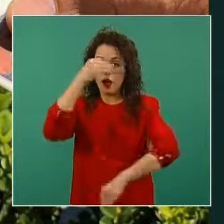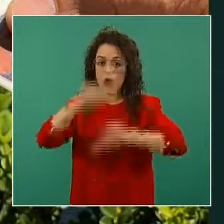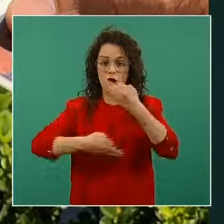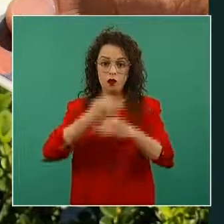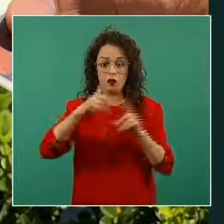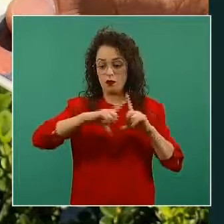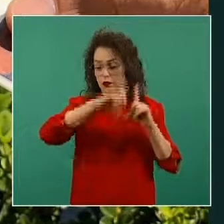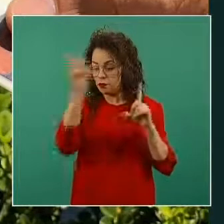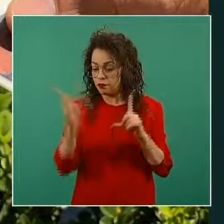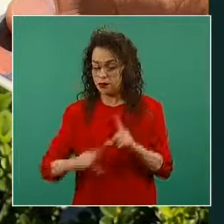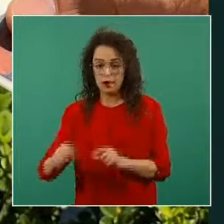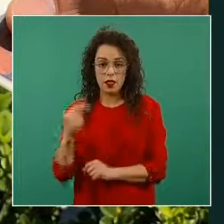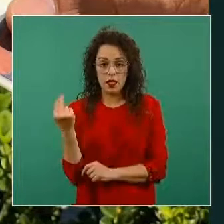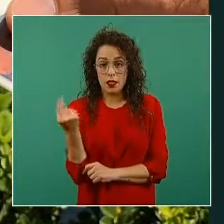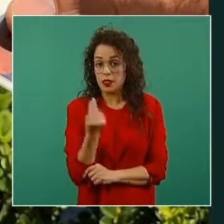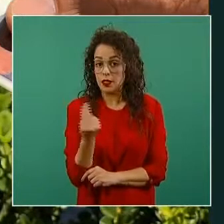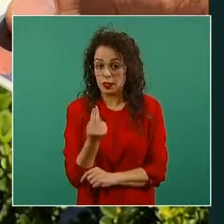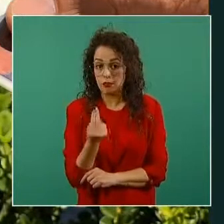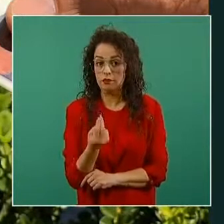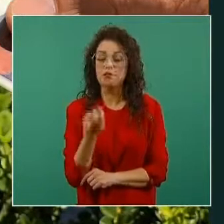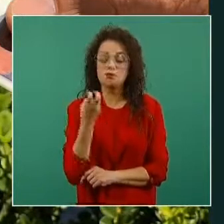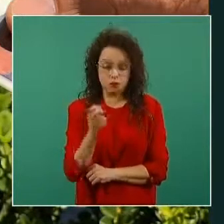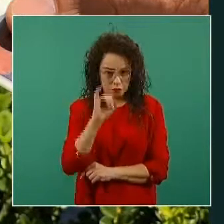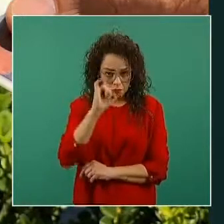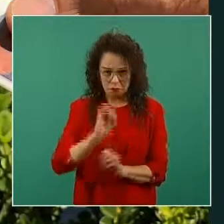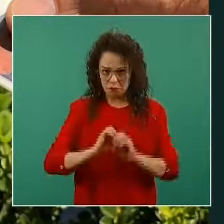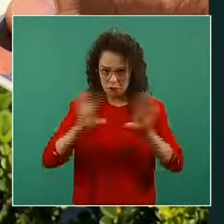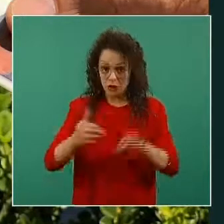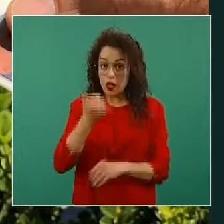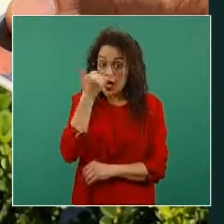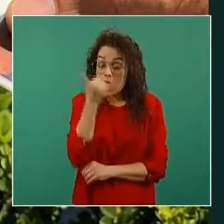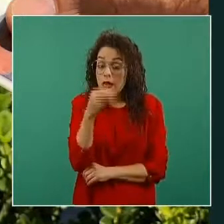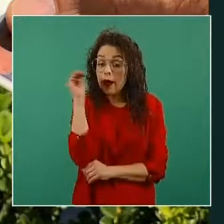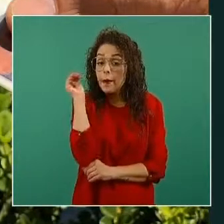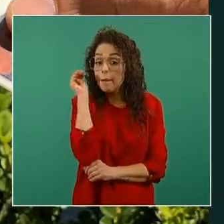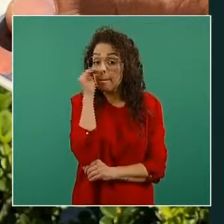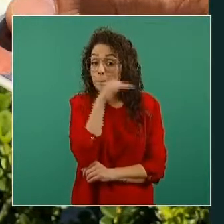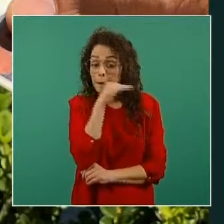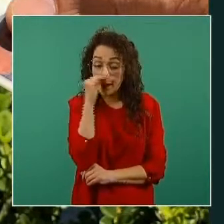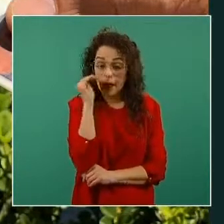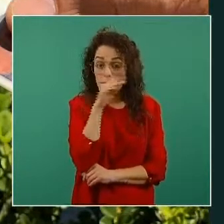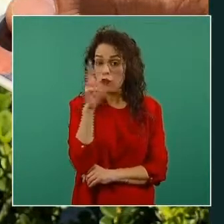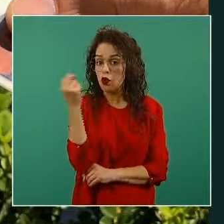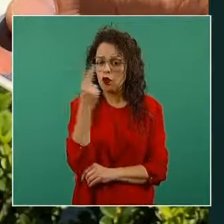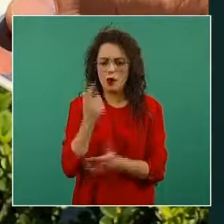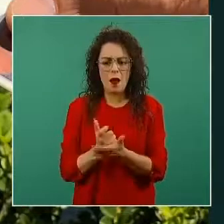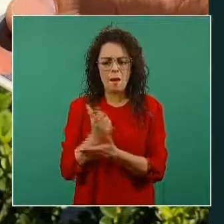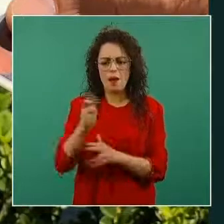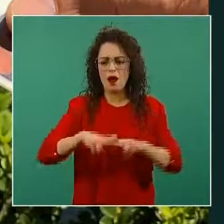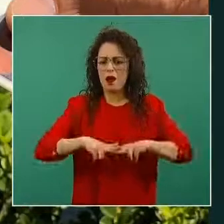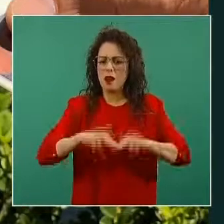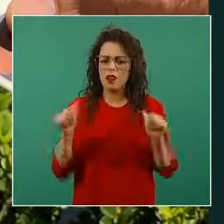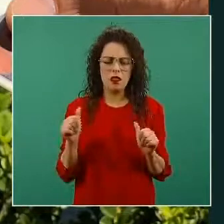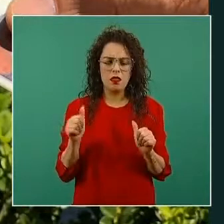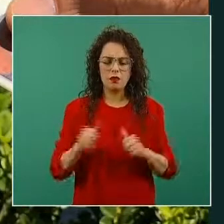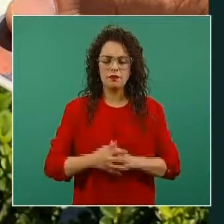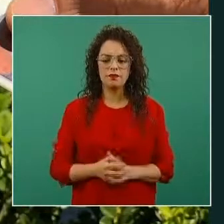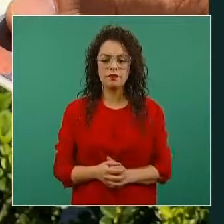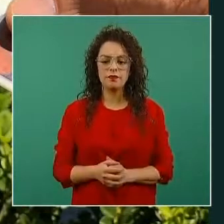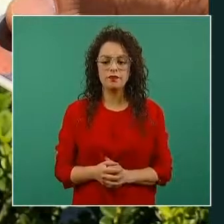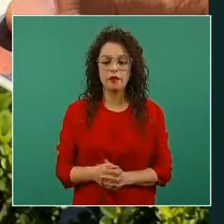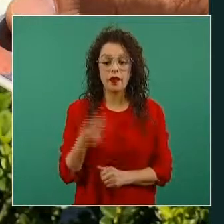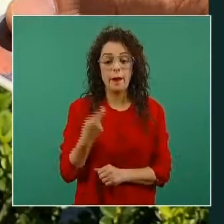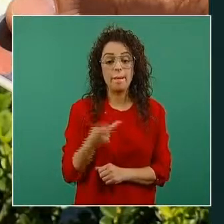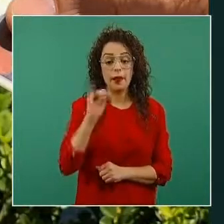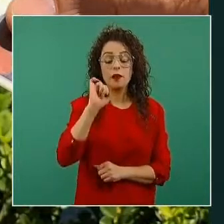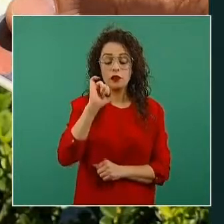va a requerir. Y esto va a ser y es gratuito ya para toda la población, no hay que pagar por ello. Lo que sí se nos